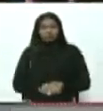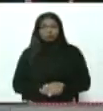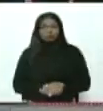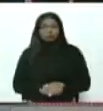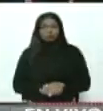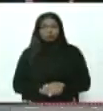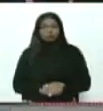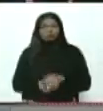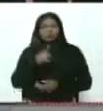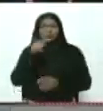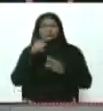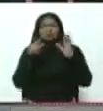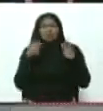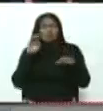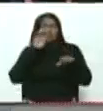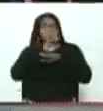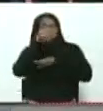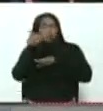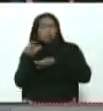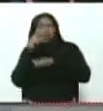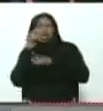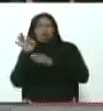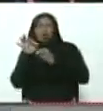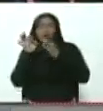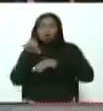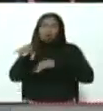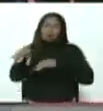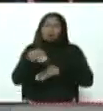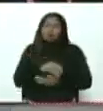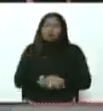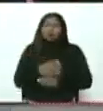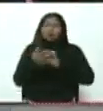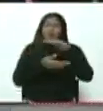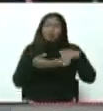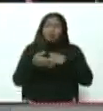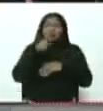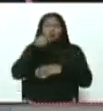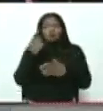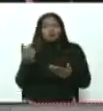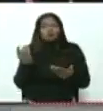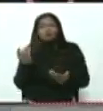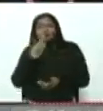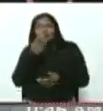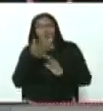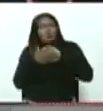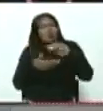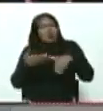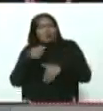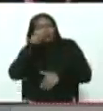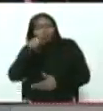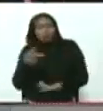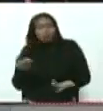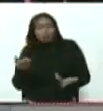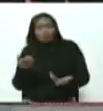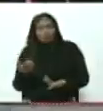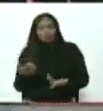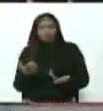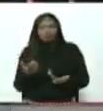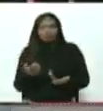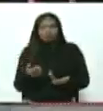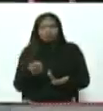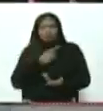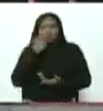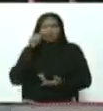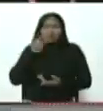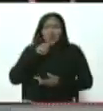¿Qué es esa figura del protectorado? Eso no es problema de ellos, son unos intrépidos. Ellos lo que tienen que ver que